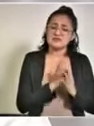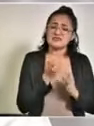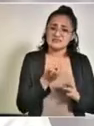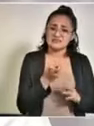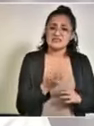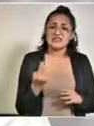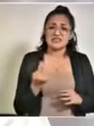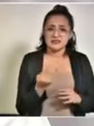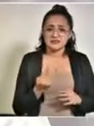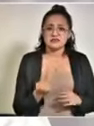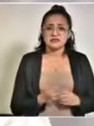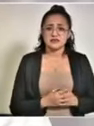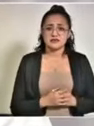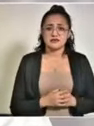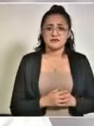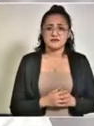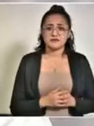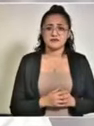Háganlo.